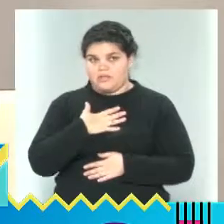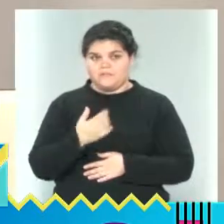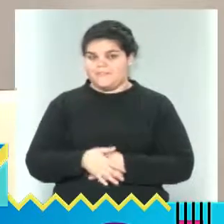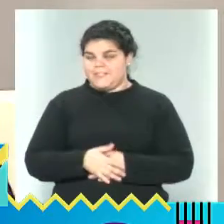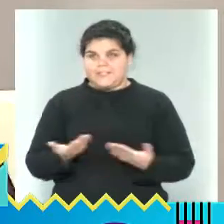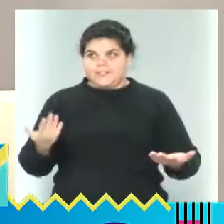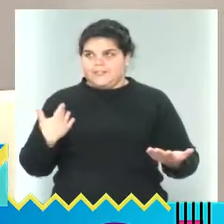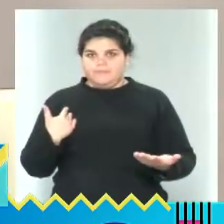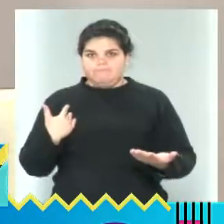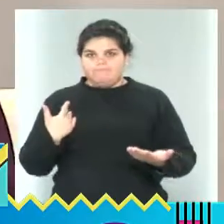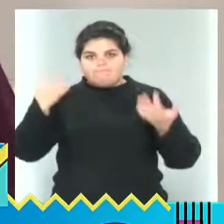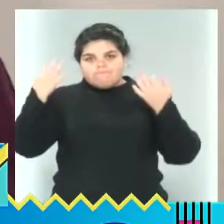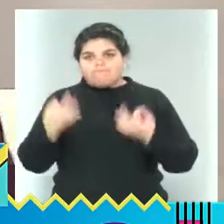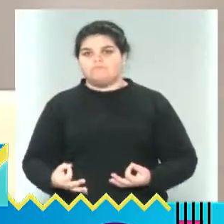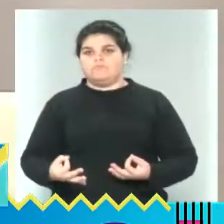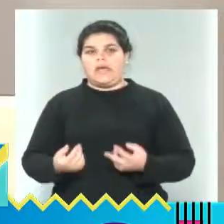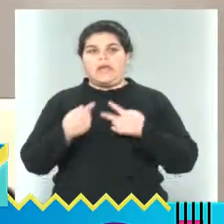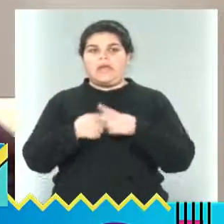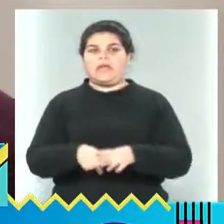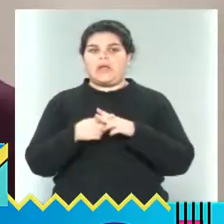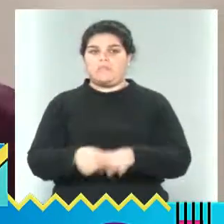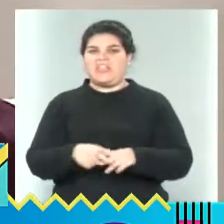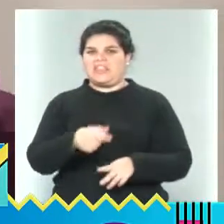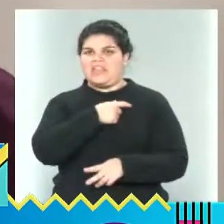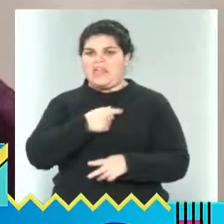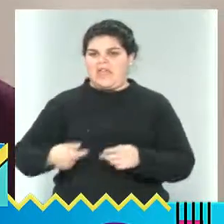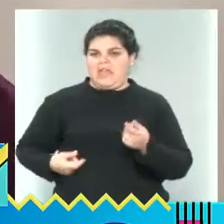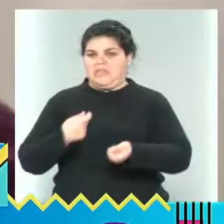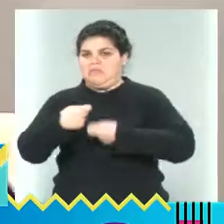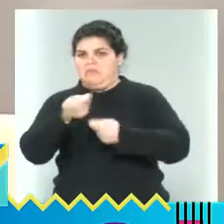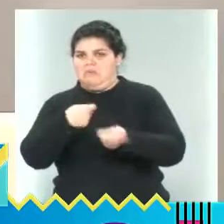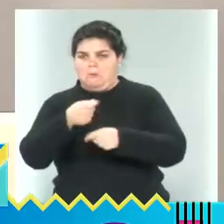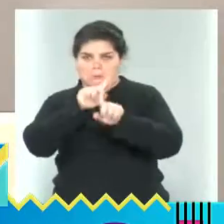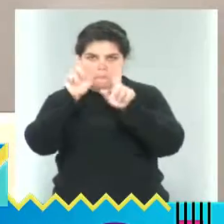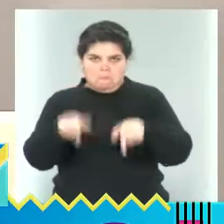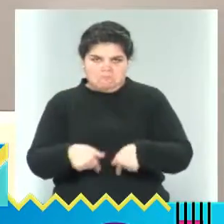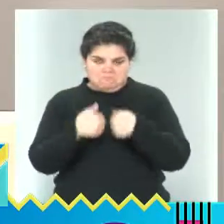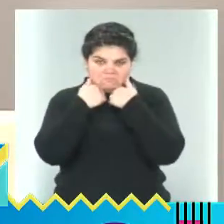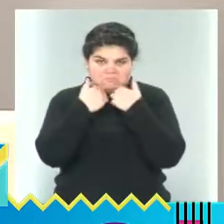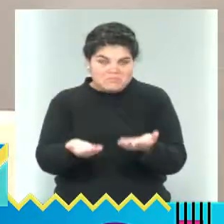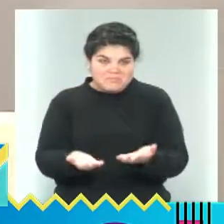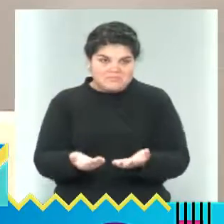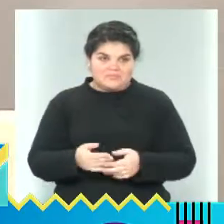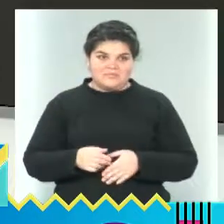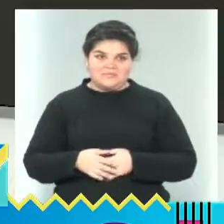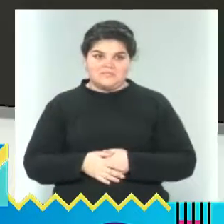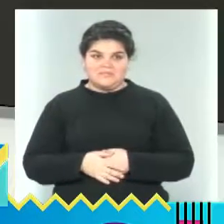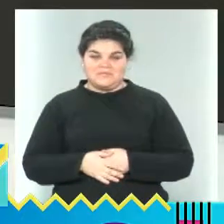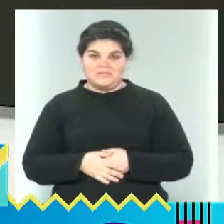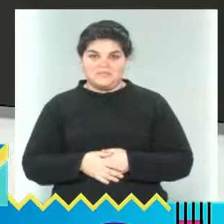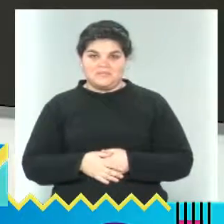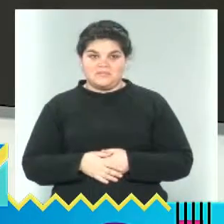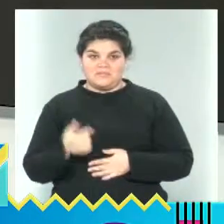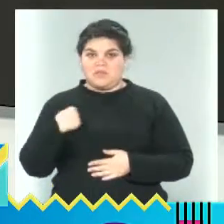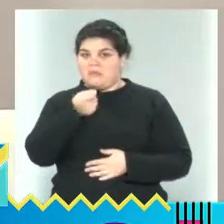en mi pensamiento herramientas de gestión que sean realmente efectivas. Si así lo fuera,